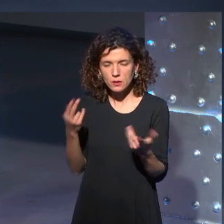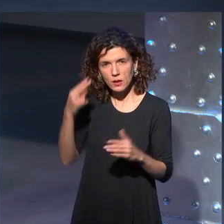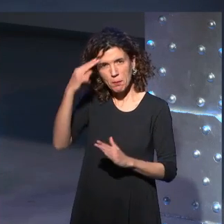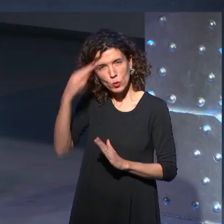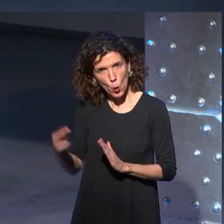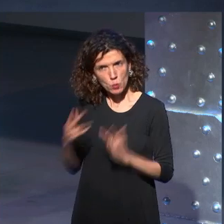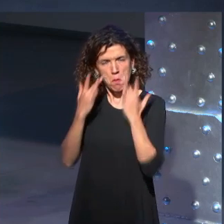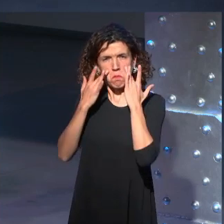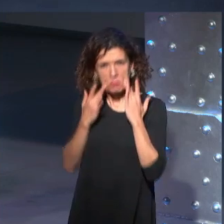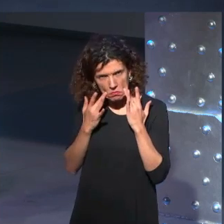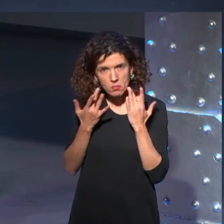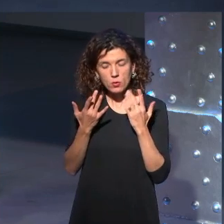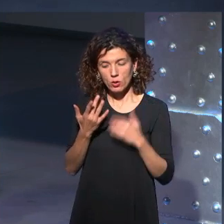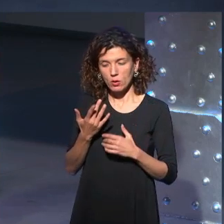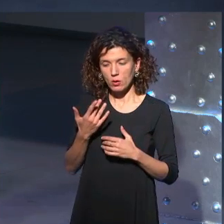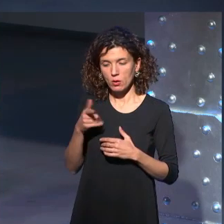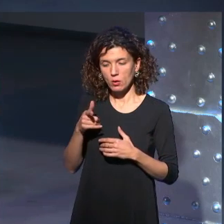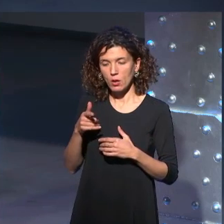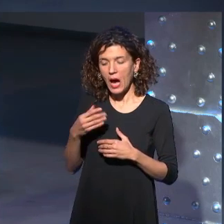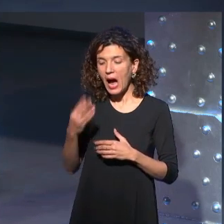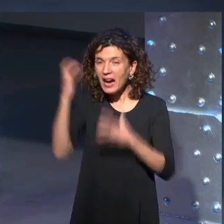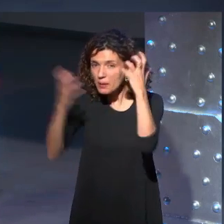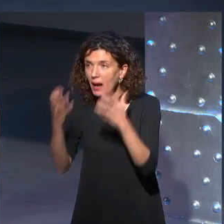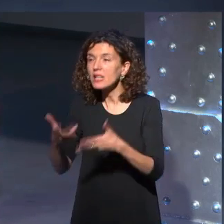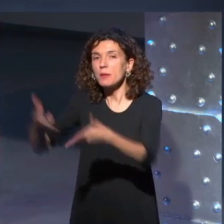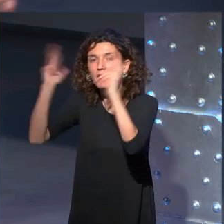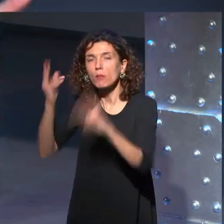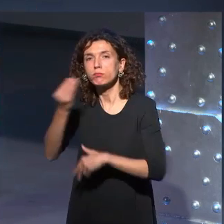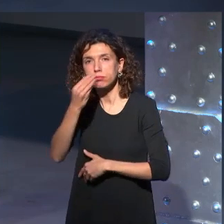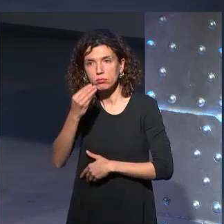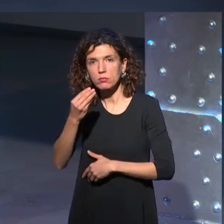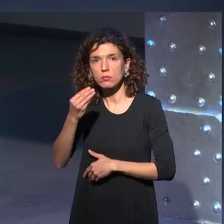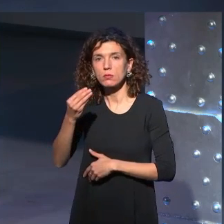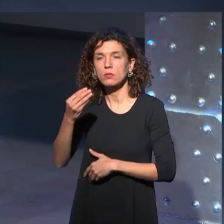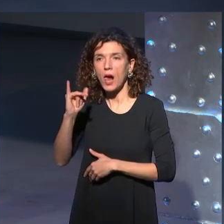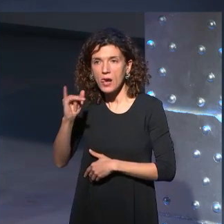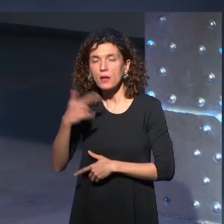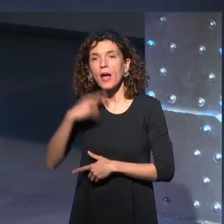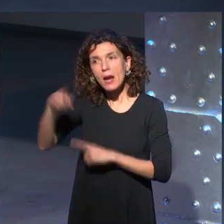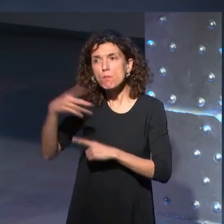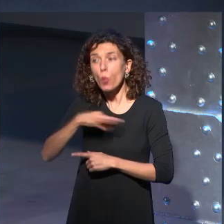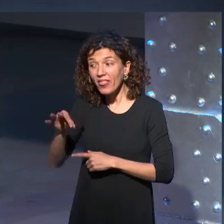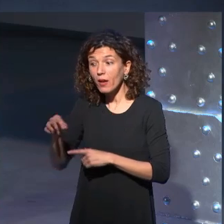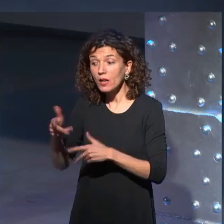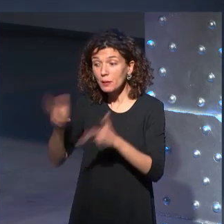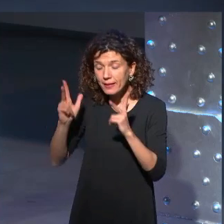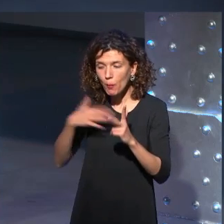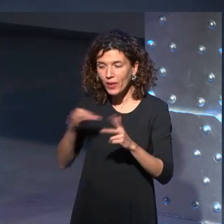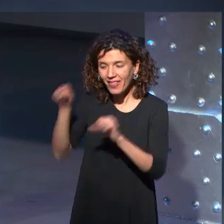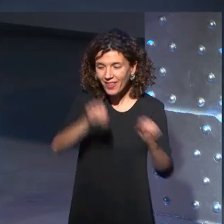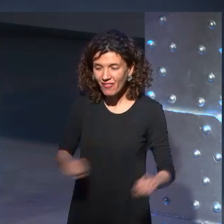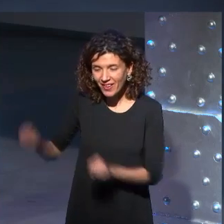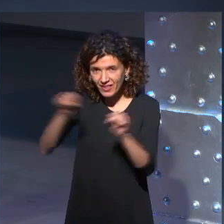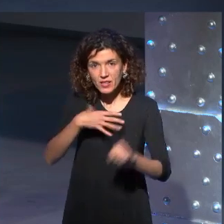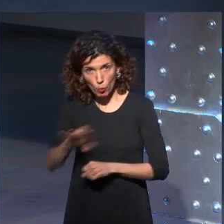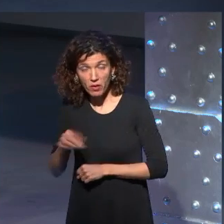decirlo, comerme un animal que está en libertad con la posibilidad de huir o incluso defenderse, que una gallina que